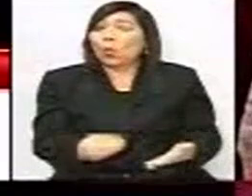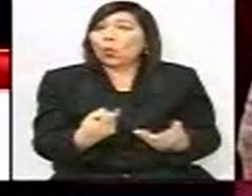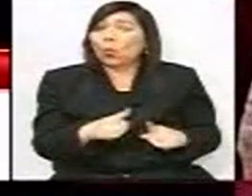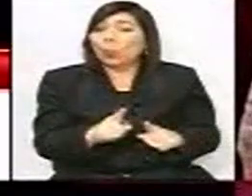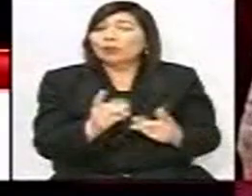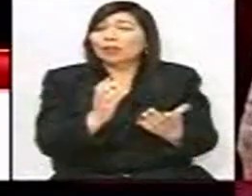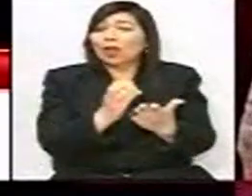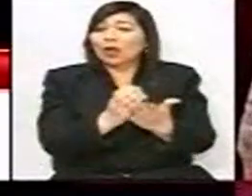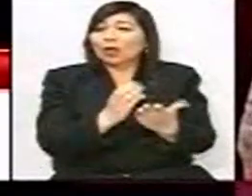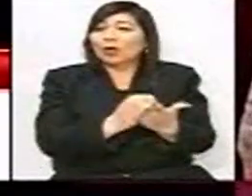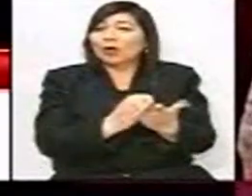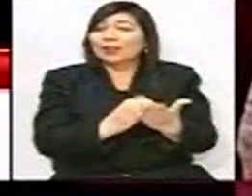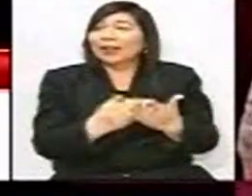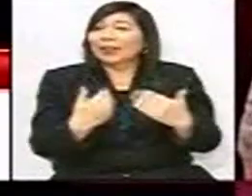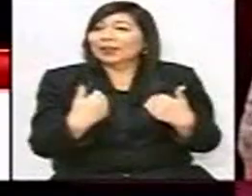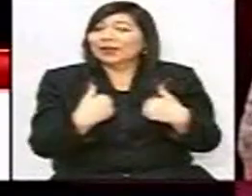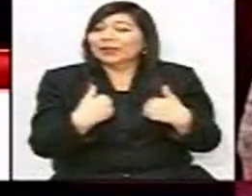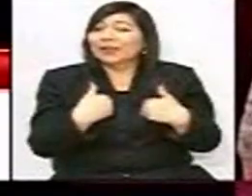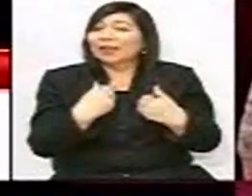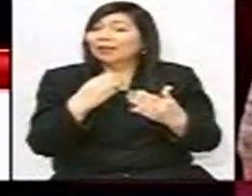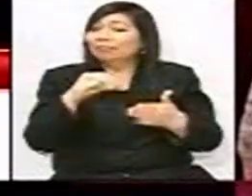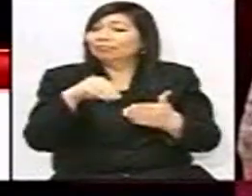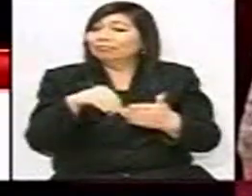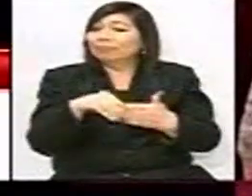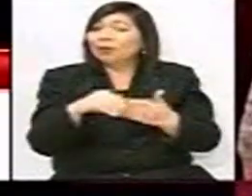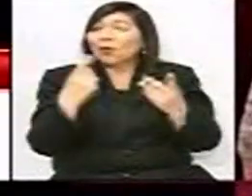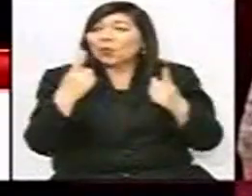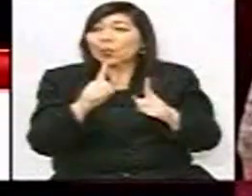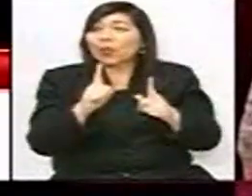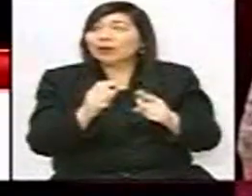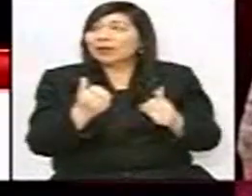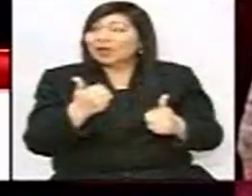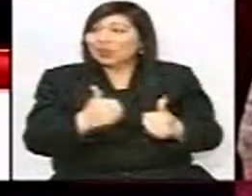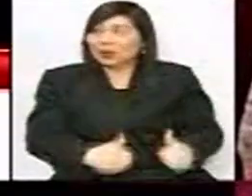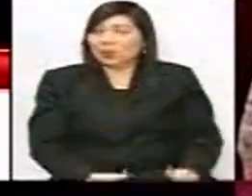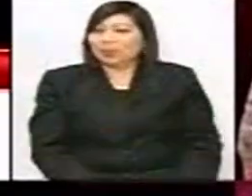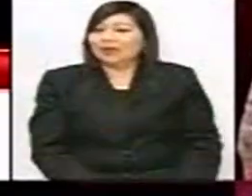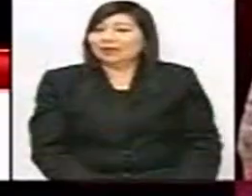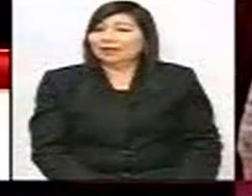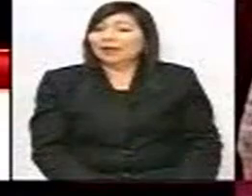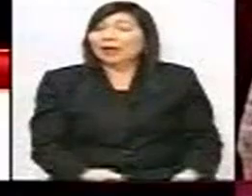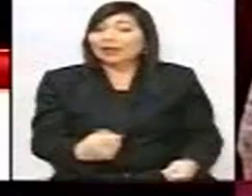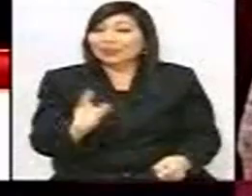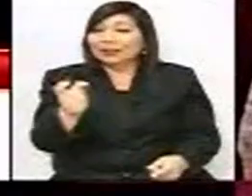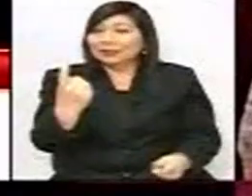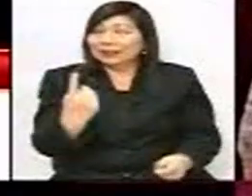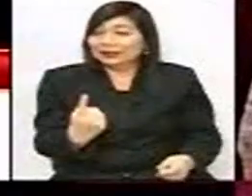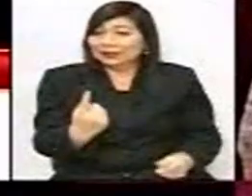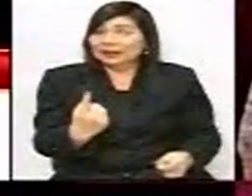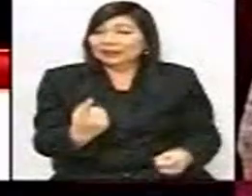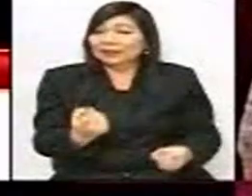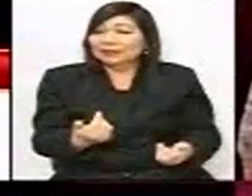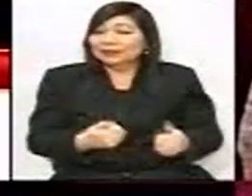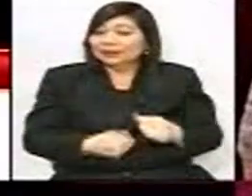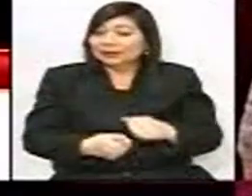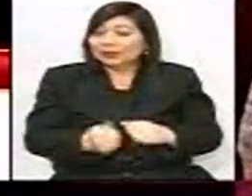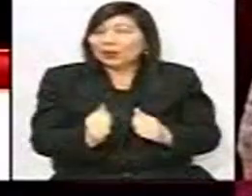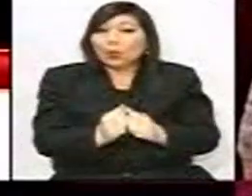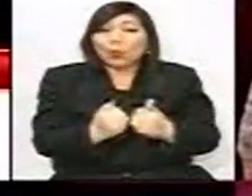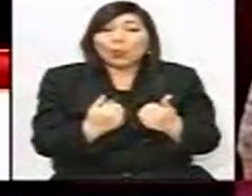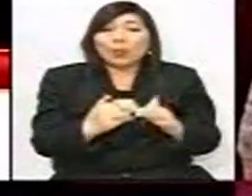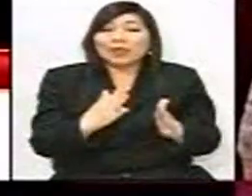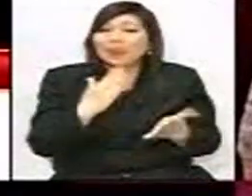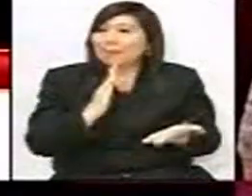el contrato que debe contener un acuerdo por el cual el cesionario conviene en asumir